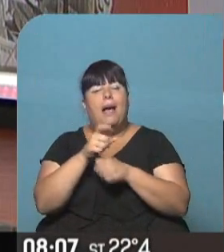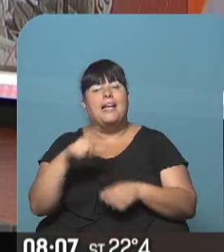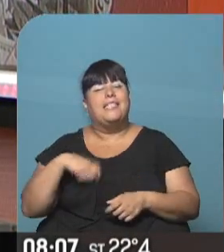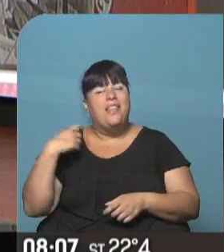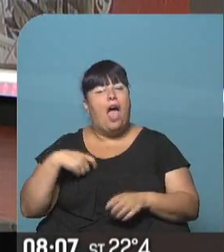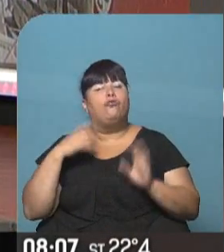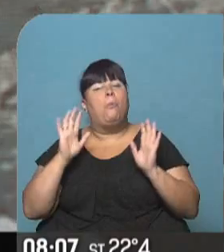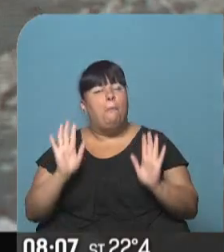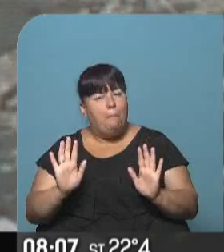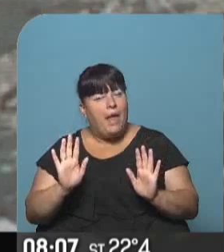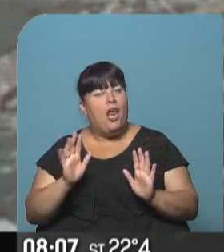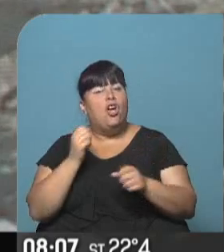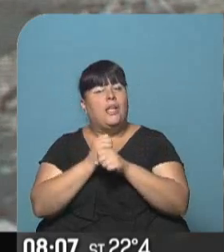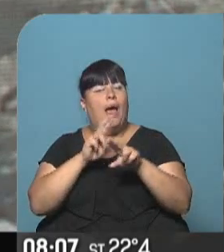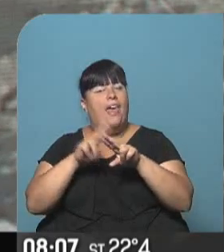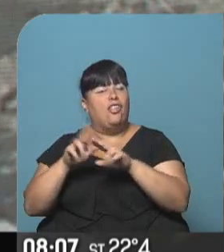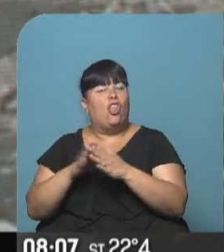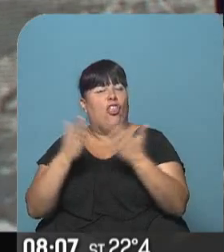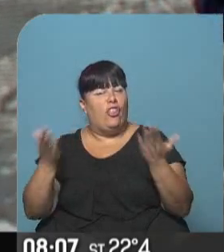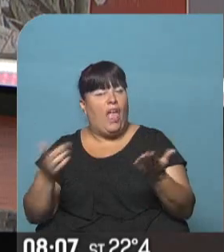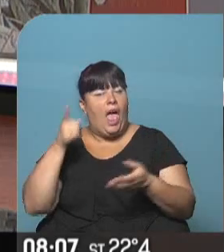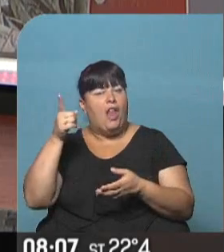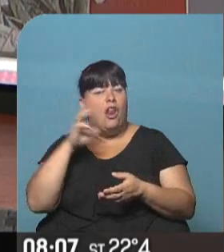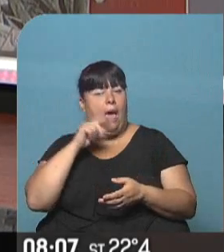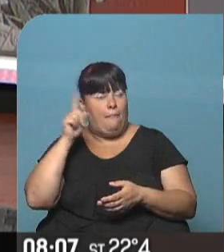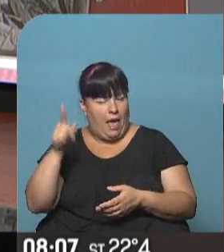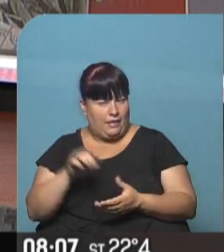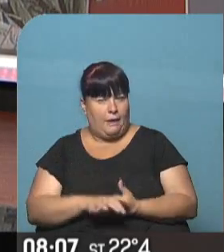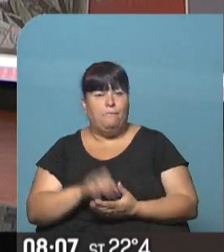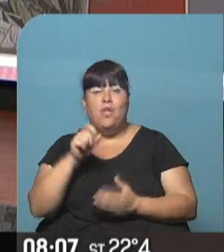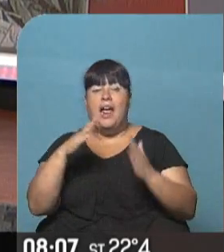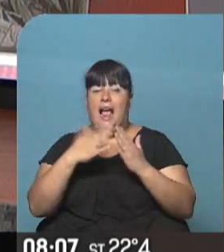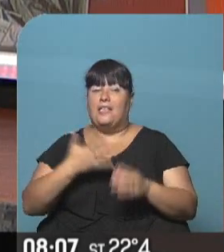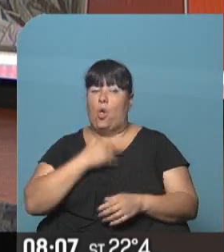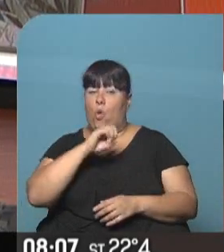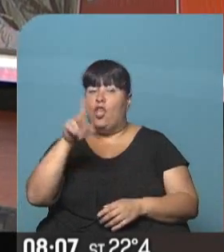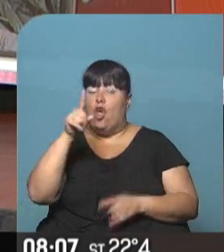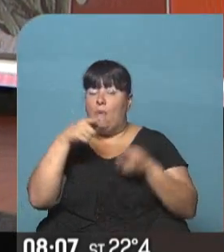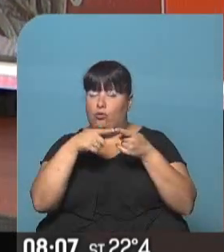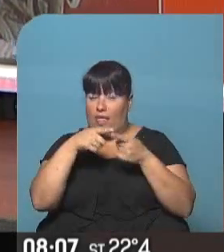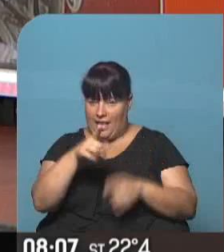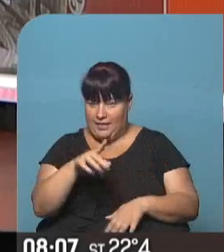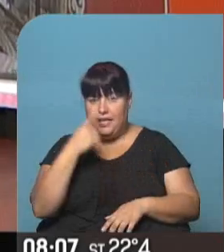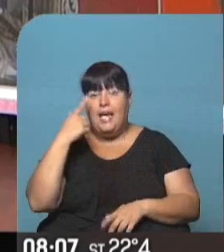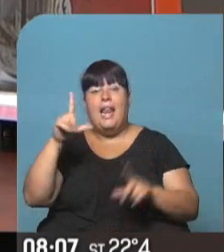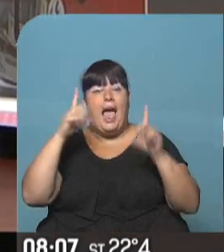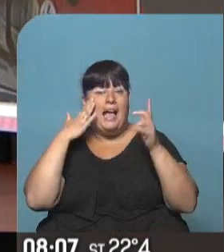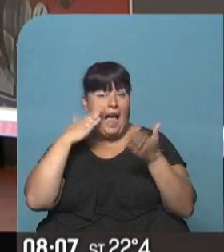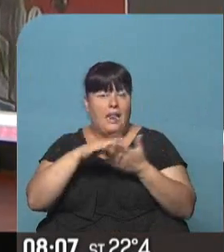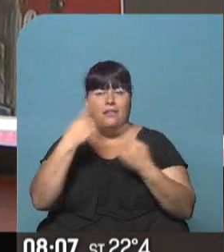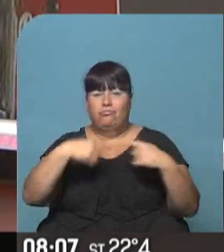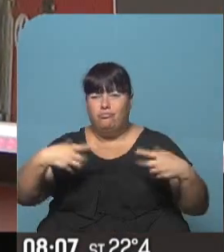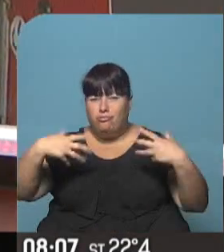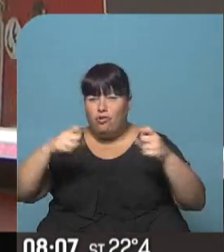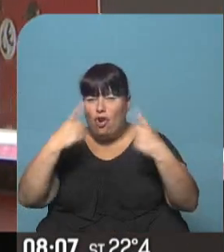sindicalismo, pero también editor de diarios en la ciudad de La Plata. Su propiedad en Punta del Este, la imagen del imputado y el